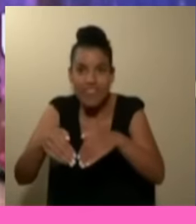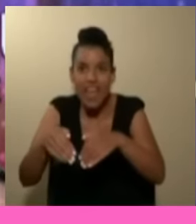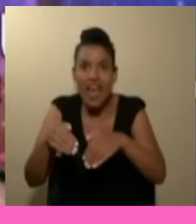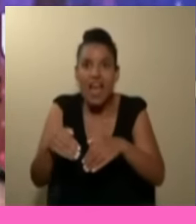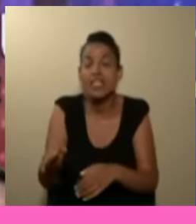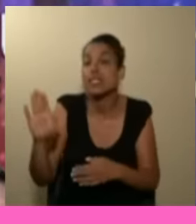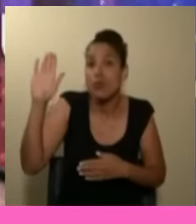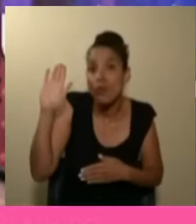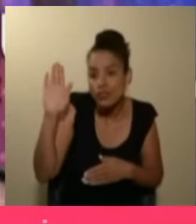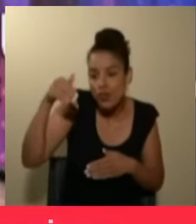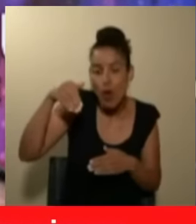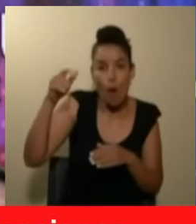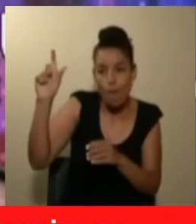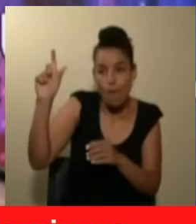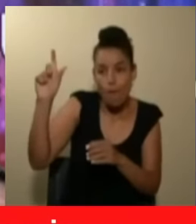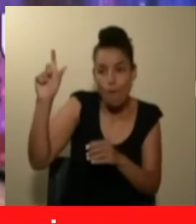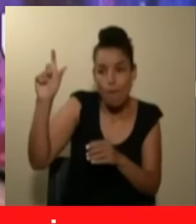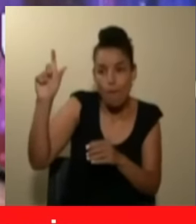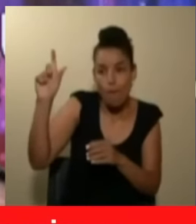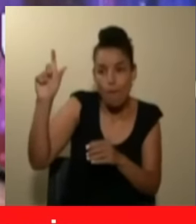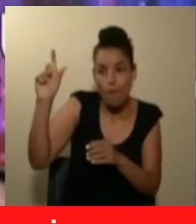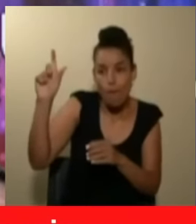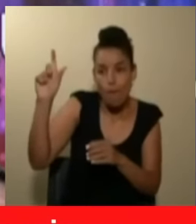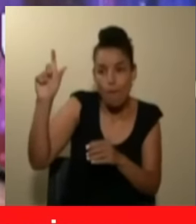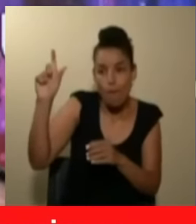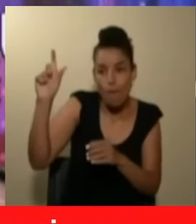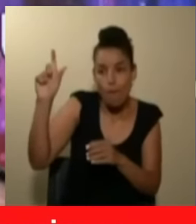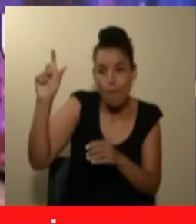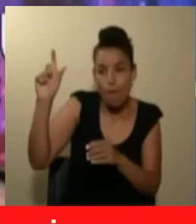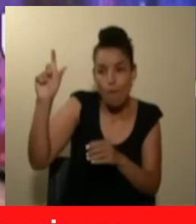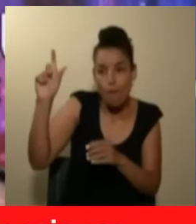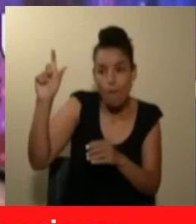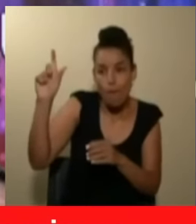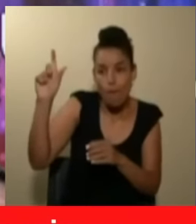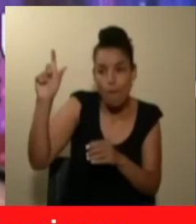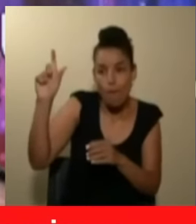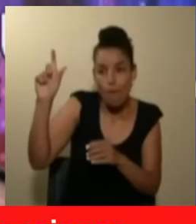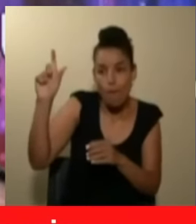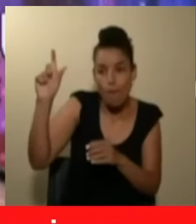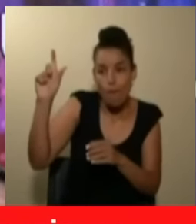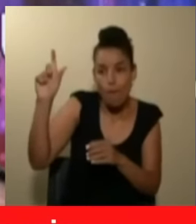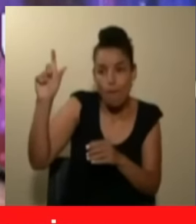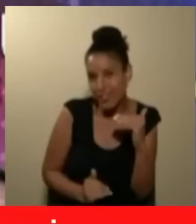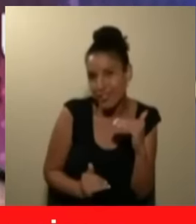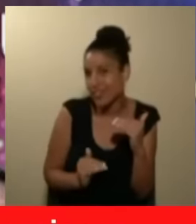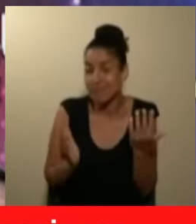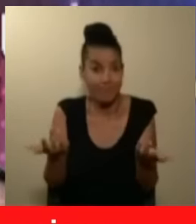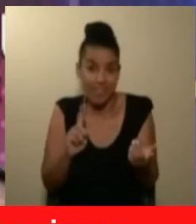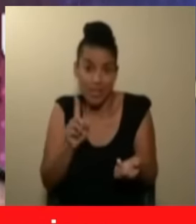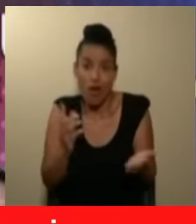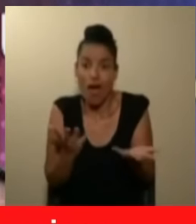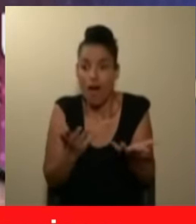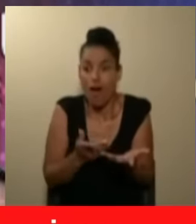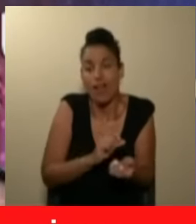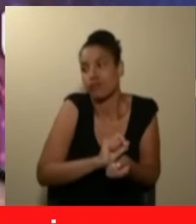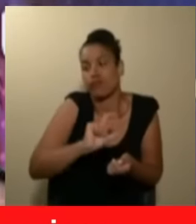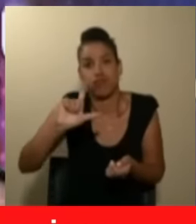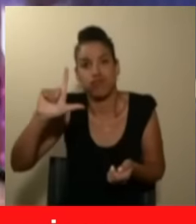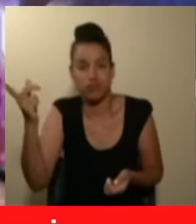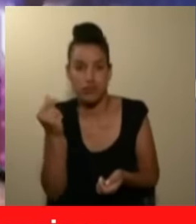casi un 20% y sin embargo los combustibles no bajaron ni un peso. Y ahora se especulan las decisiones porque